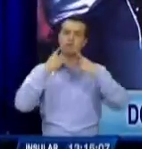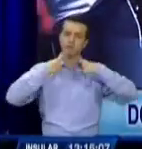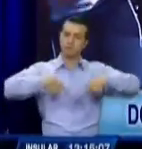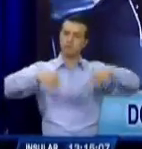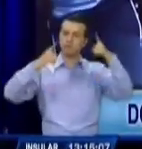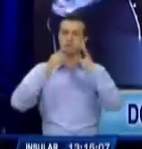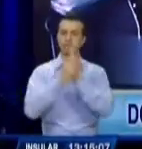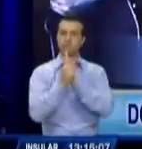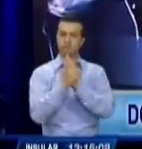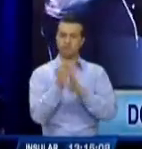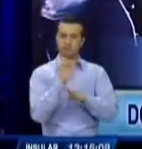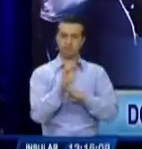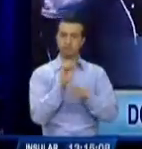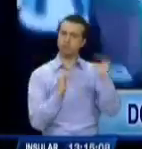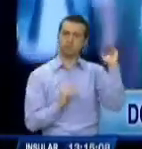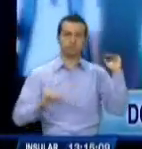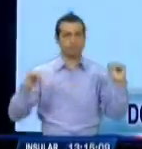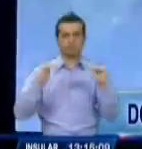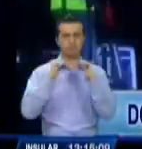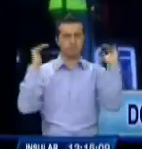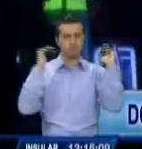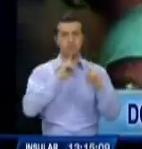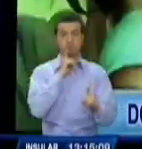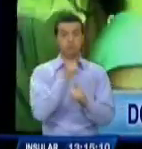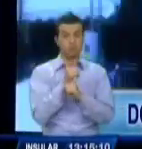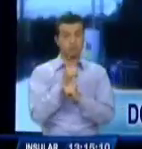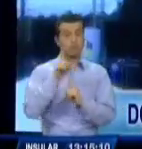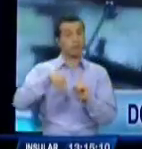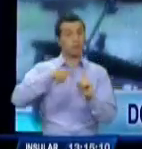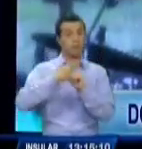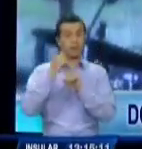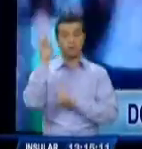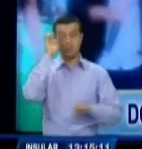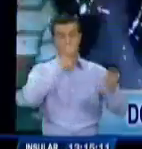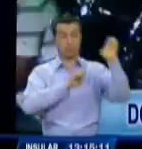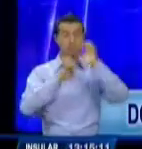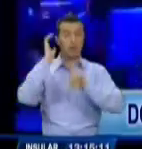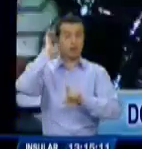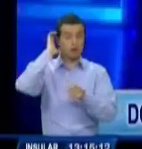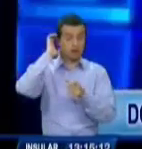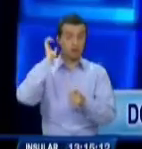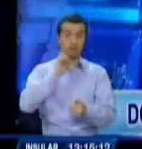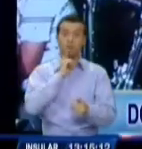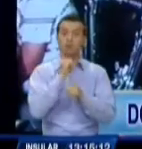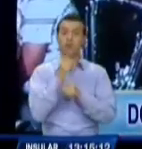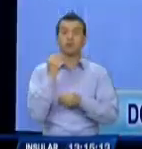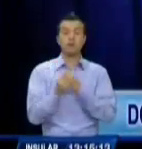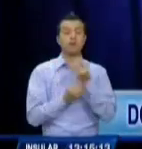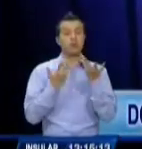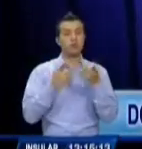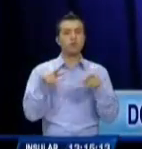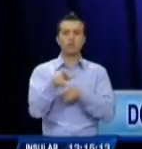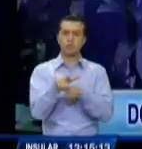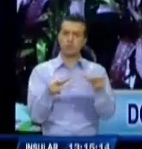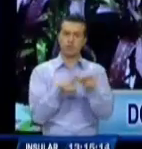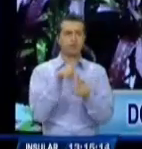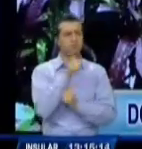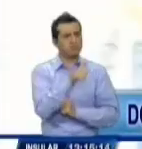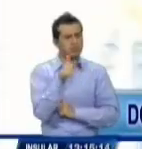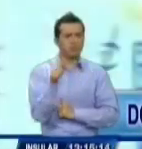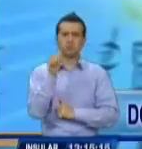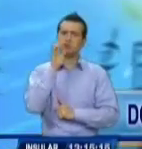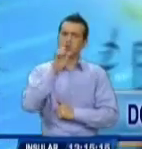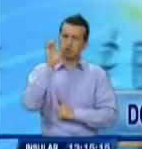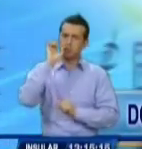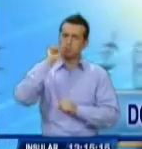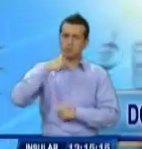el talento nacional de forma equitativa. Para esto, además de monitorear a las estaciones radiales, se creó un espacio para que los artistas muestren su